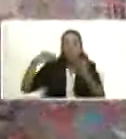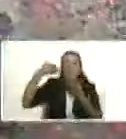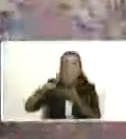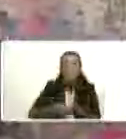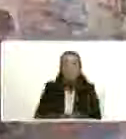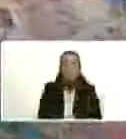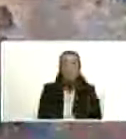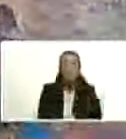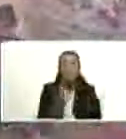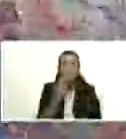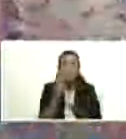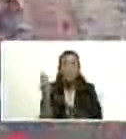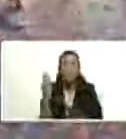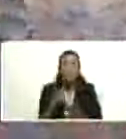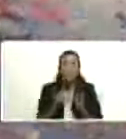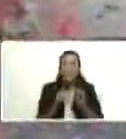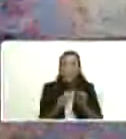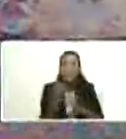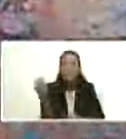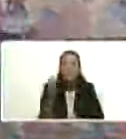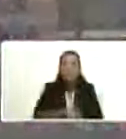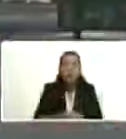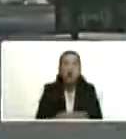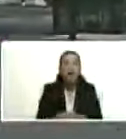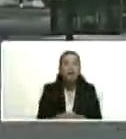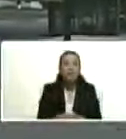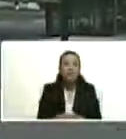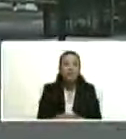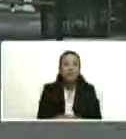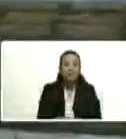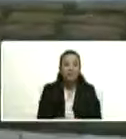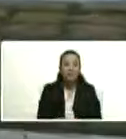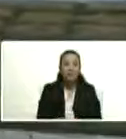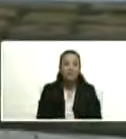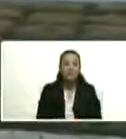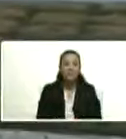ahora seguimos con las danzas Cacagua.